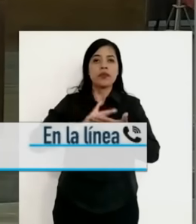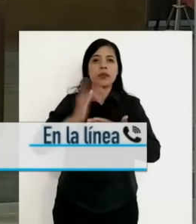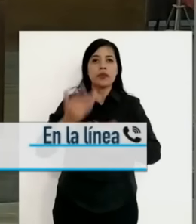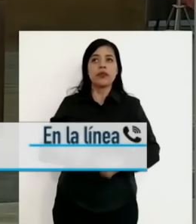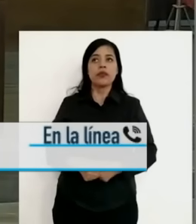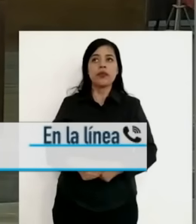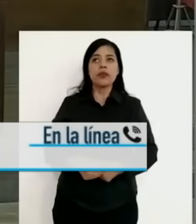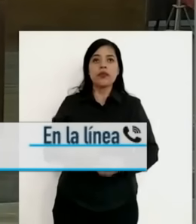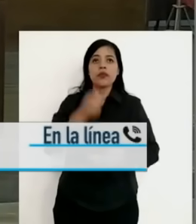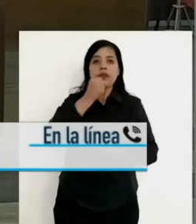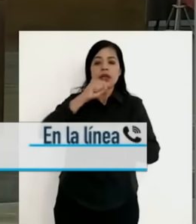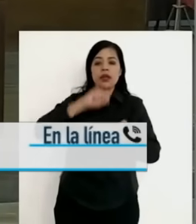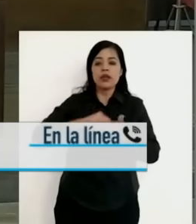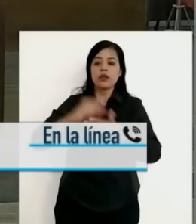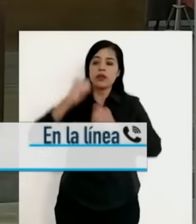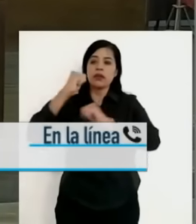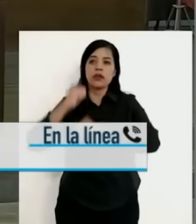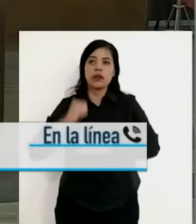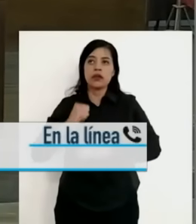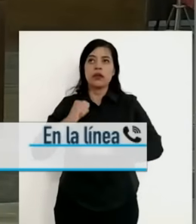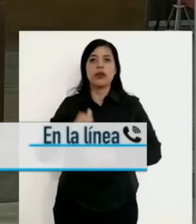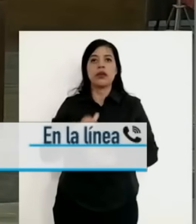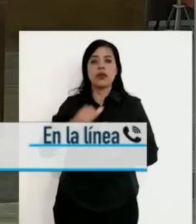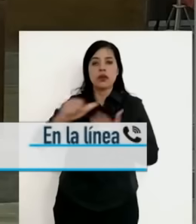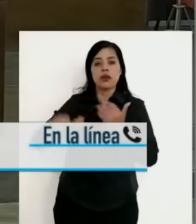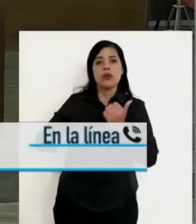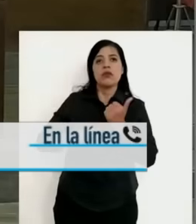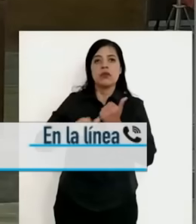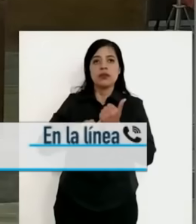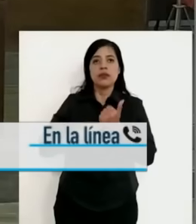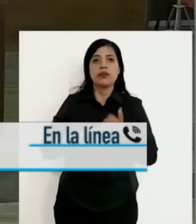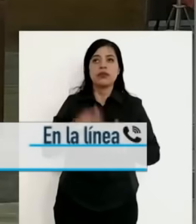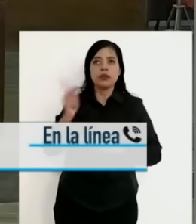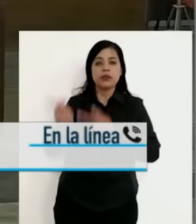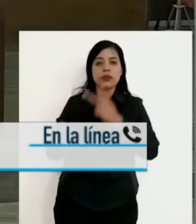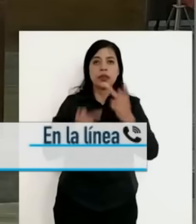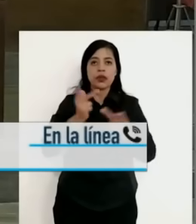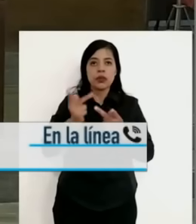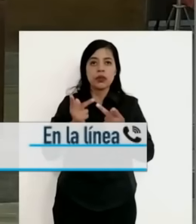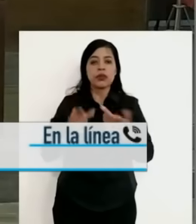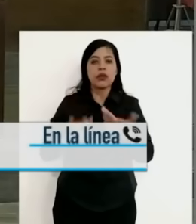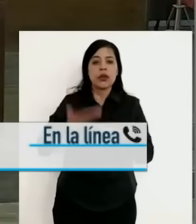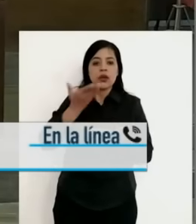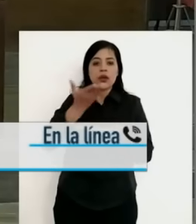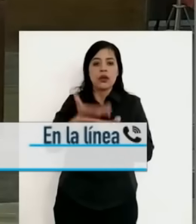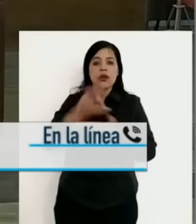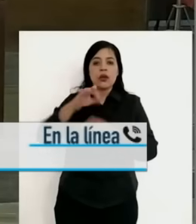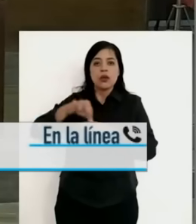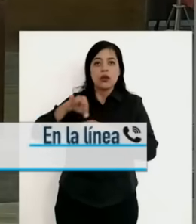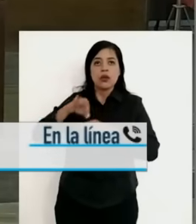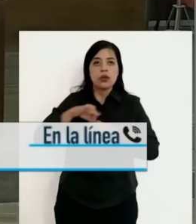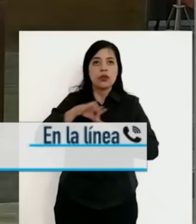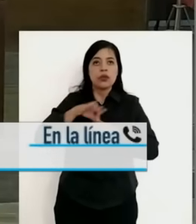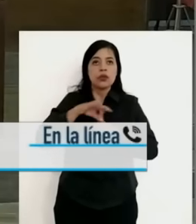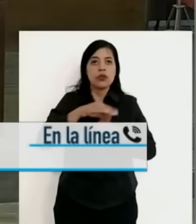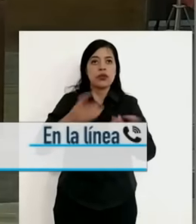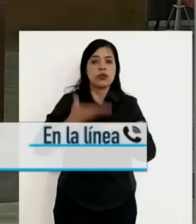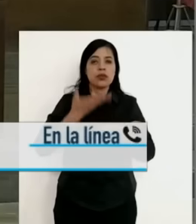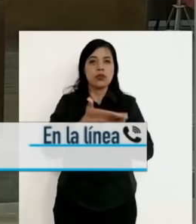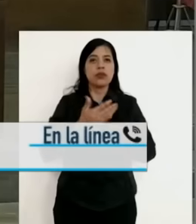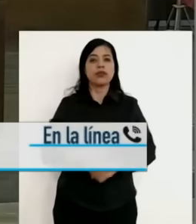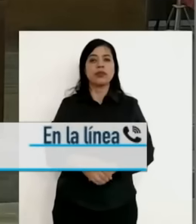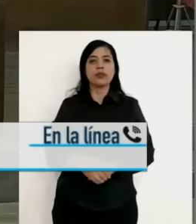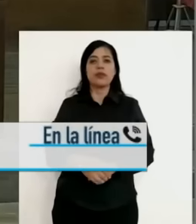para certificar las copias que allegamos a la autoridad electoral cuando dimos aviso de la coalición. Es decir,